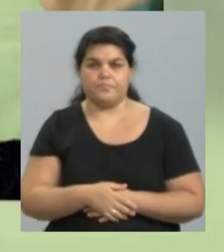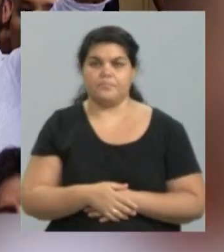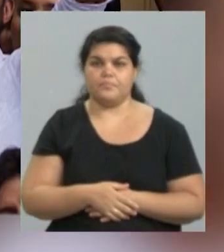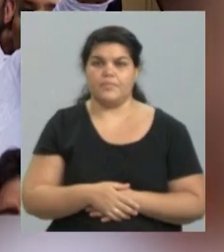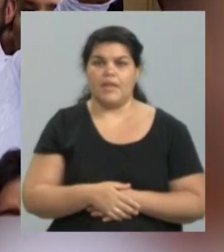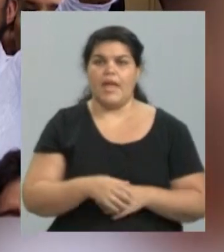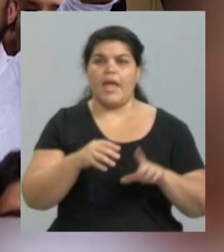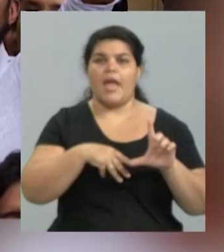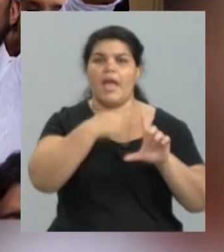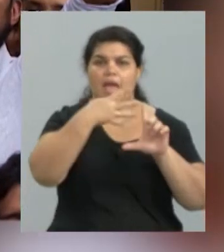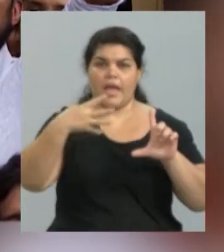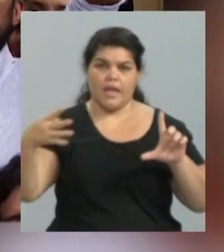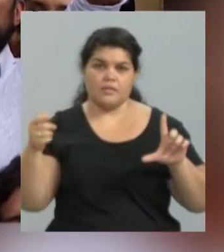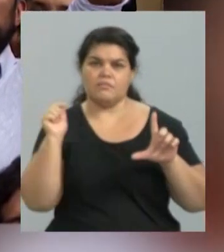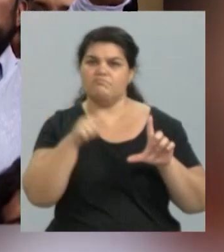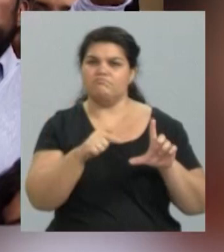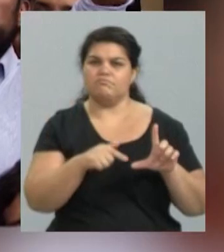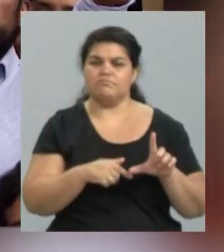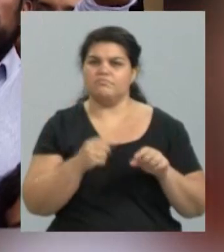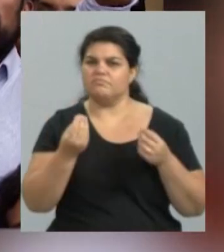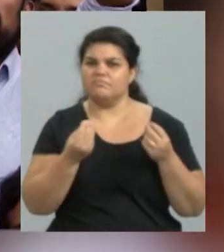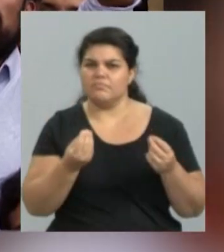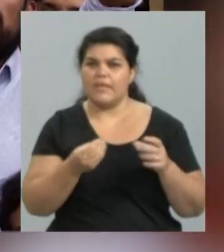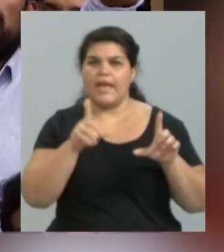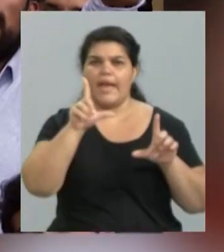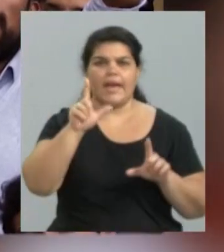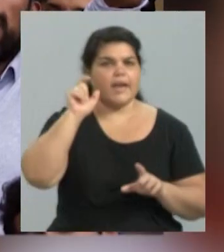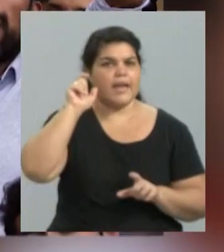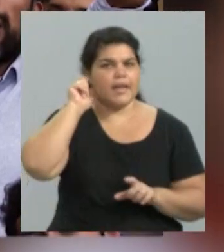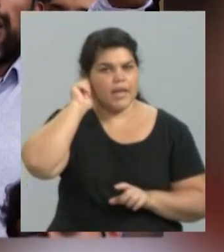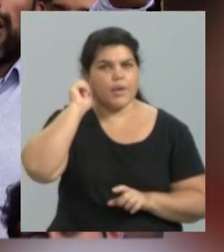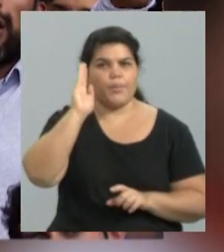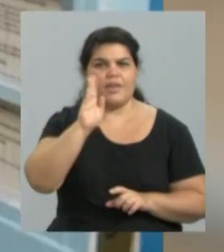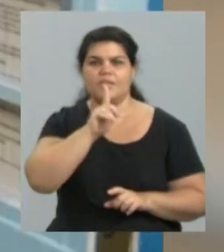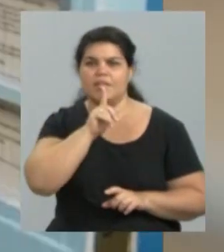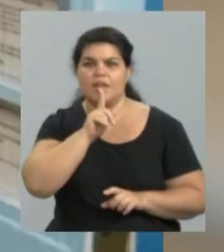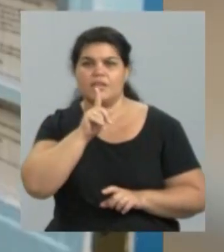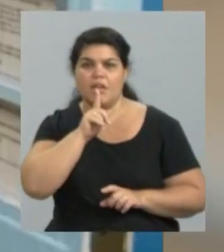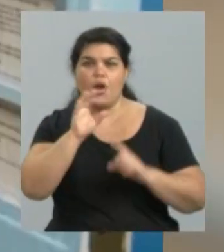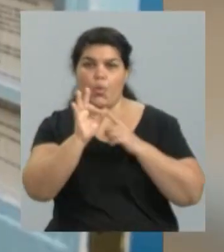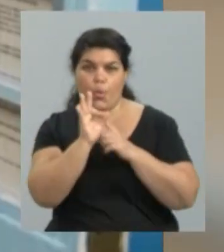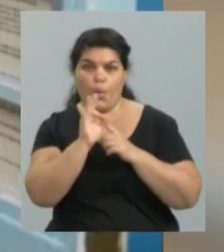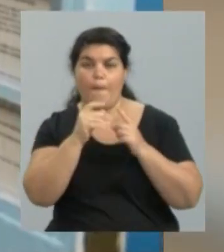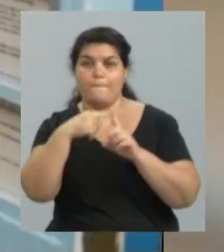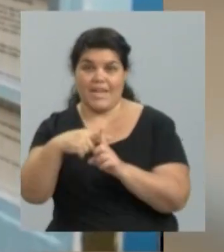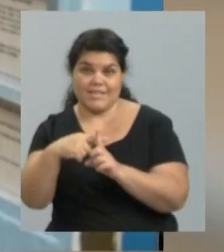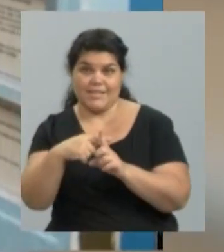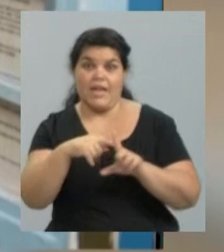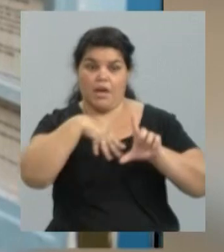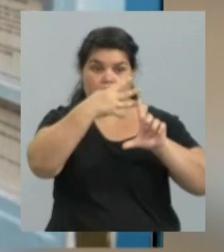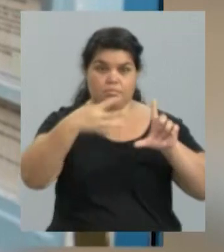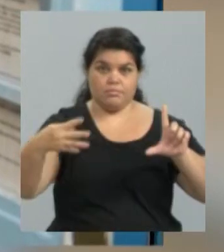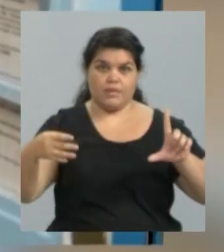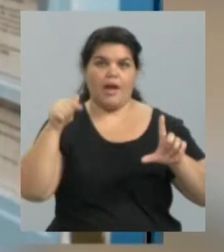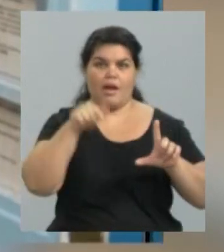colectivo LGBTQI+, porque ahí, digamos, se encuentra en lo que son las tortas, las